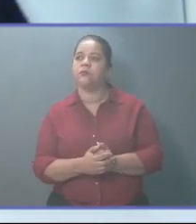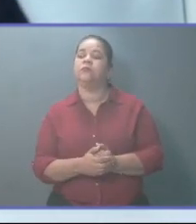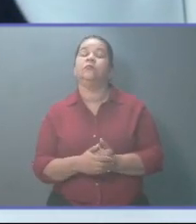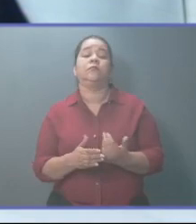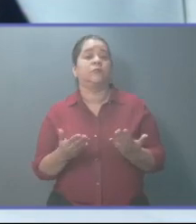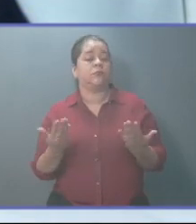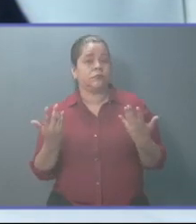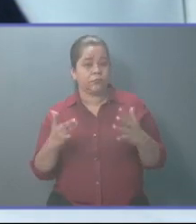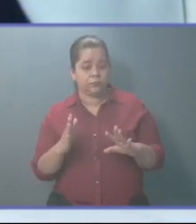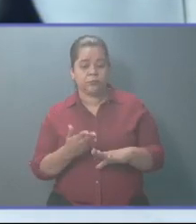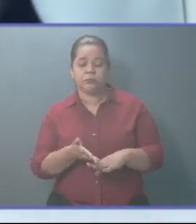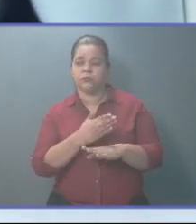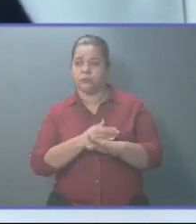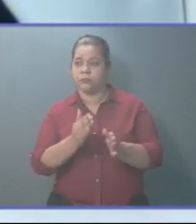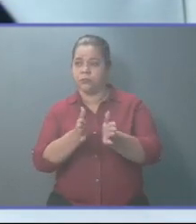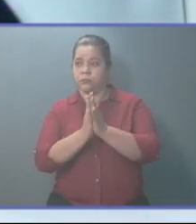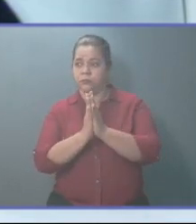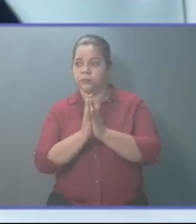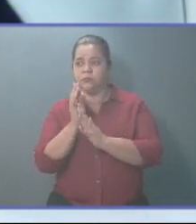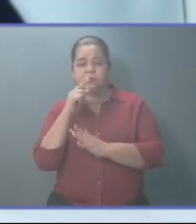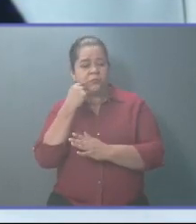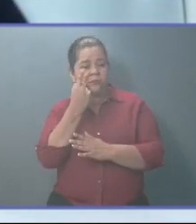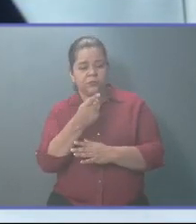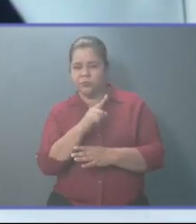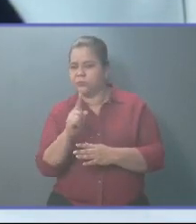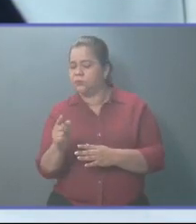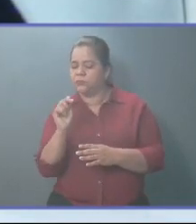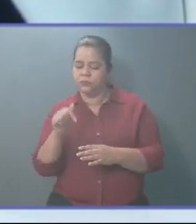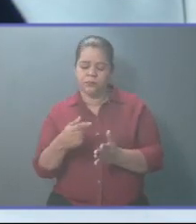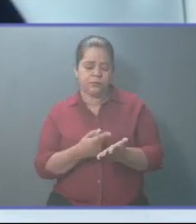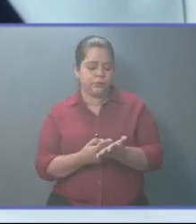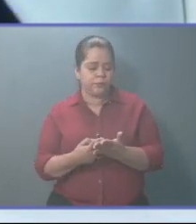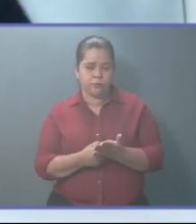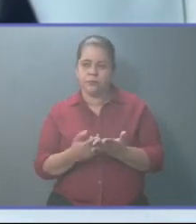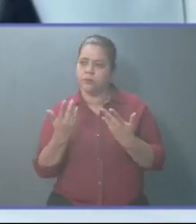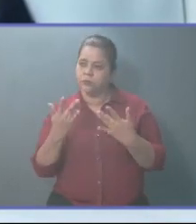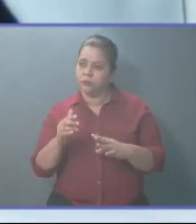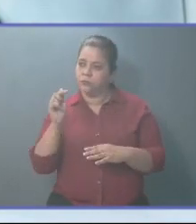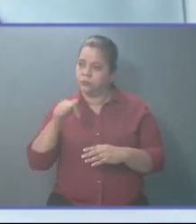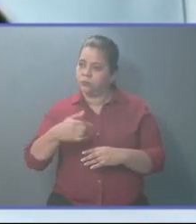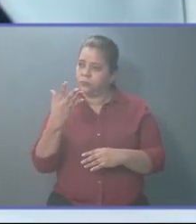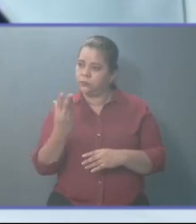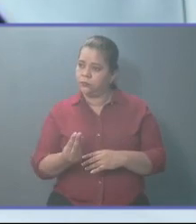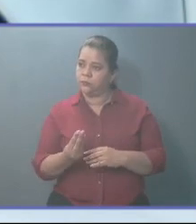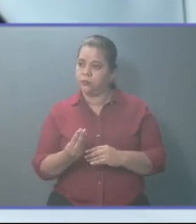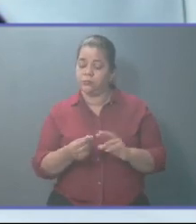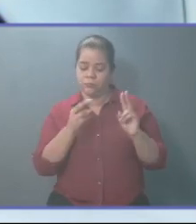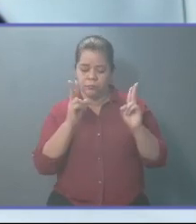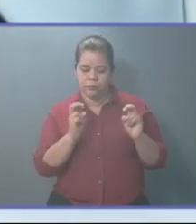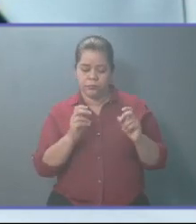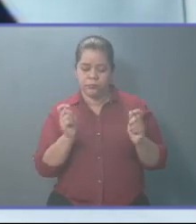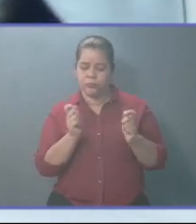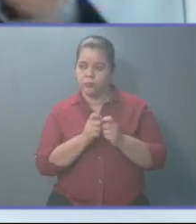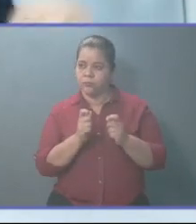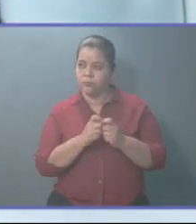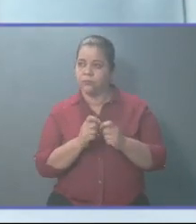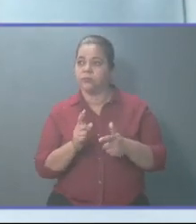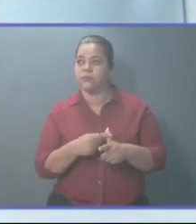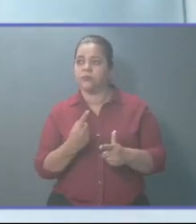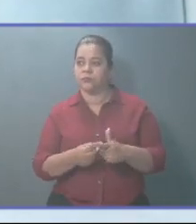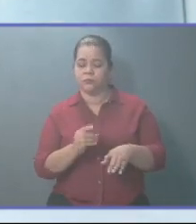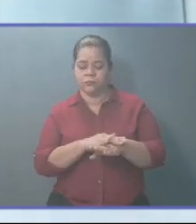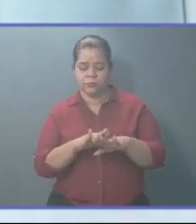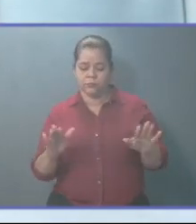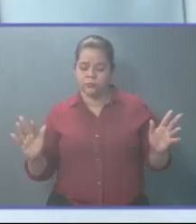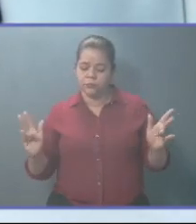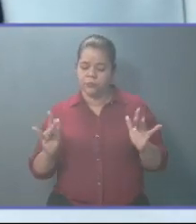Porque ya me pidió el FMLN que mañana, para que no lo veamos ahora, y hoy era exclusivamente para este tema. Así es que hemos terminado la reunión